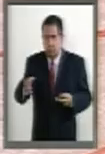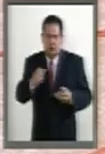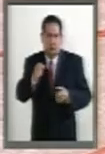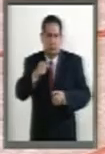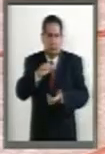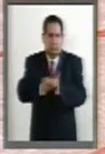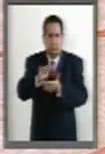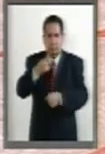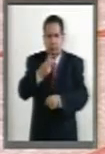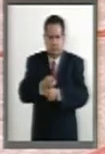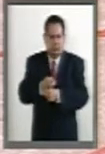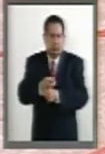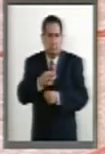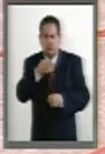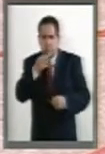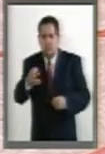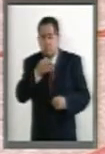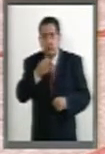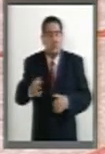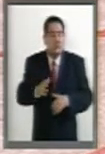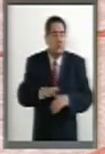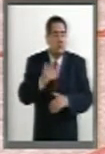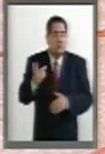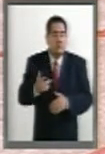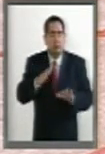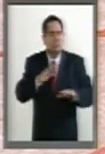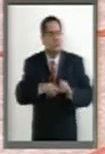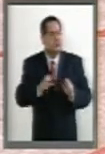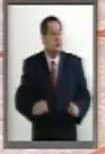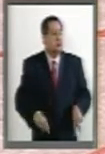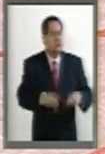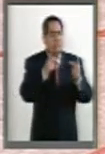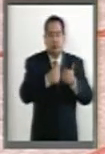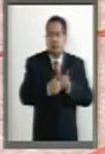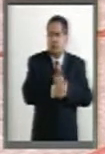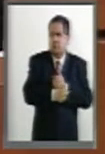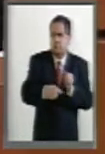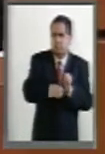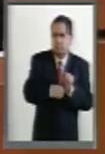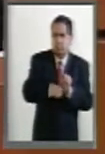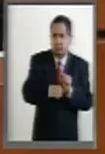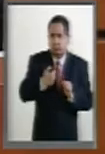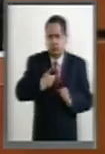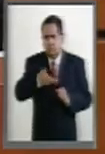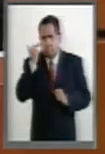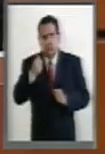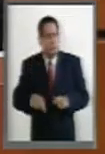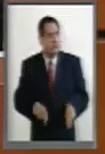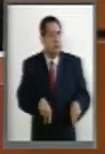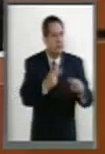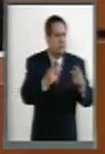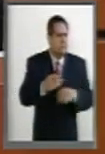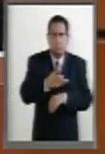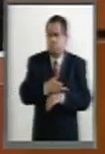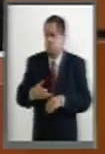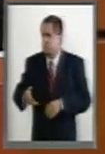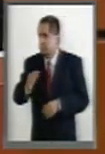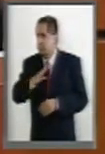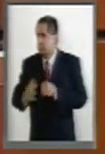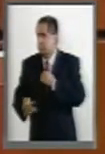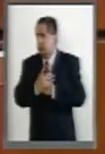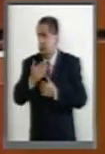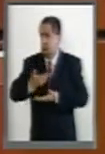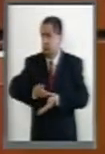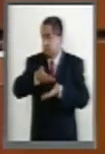o concubinario, porque muchas veces se hacen ventas clandestinas, ocultas, y la familia se queda